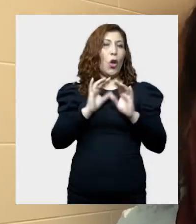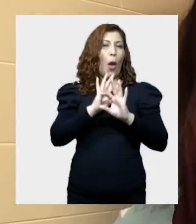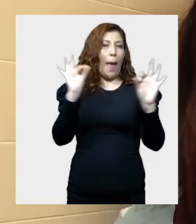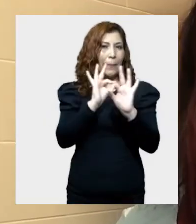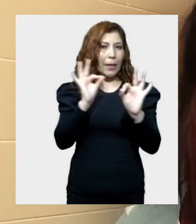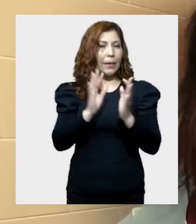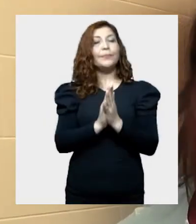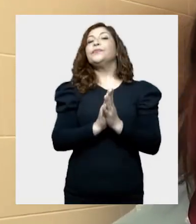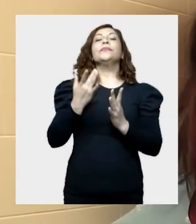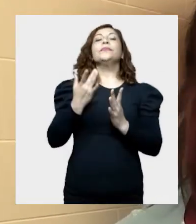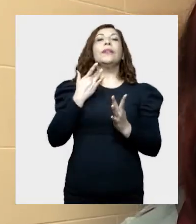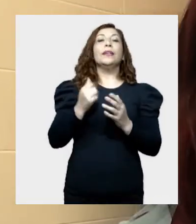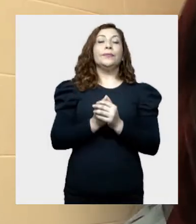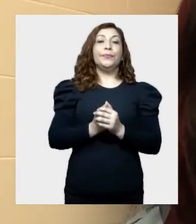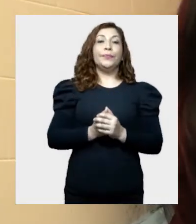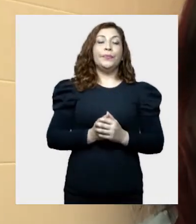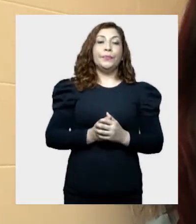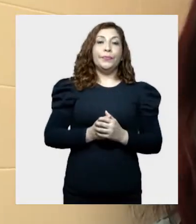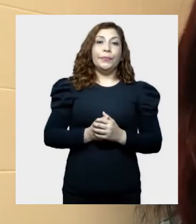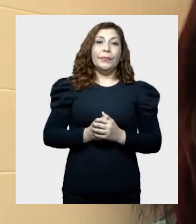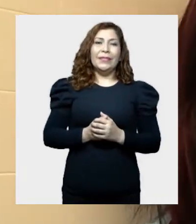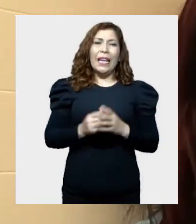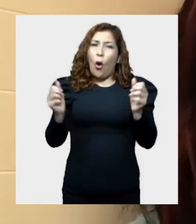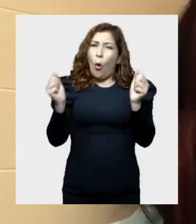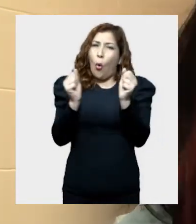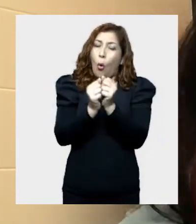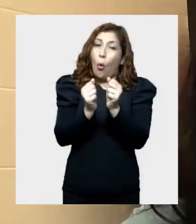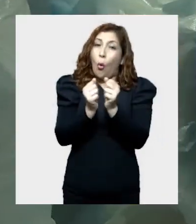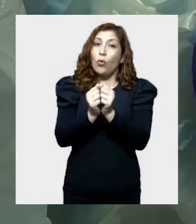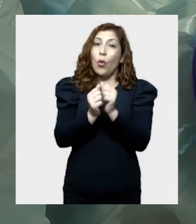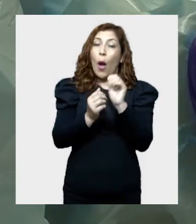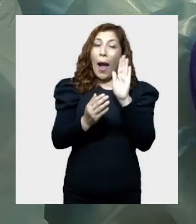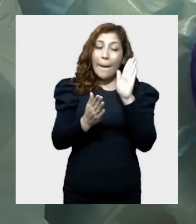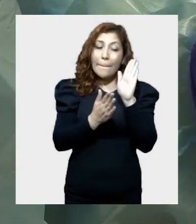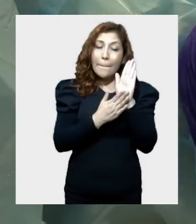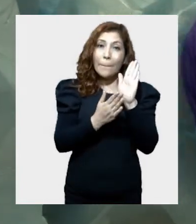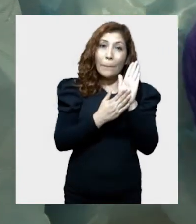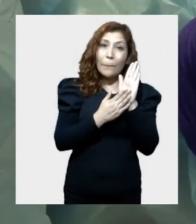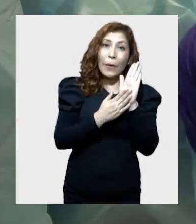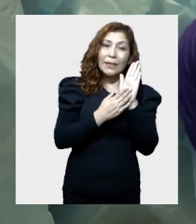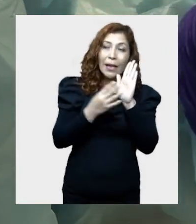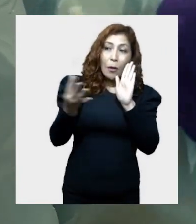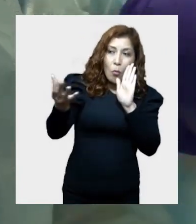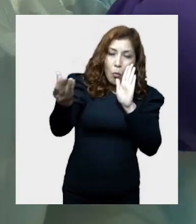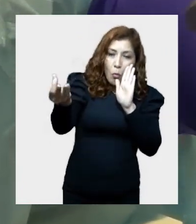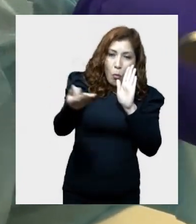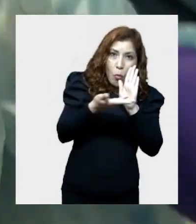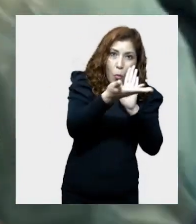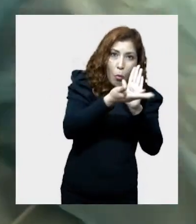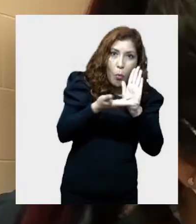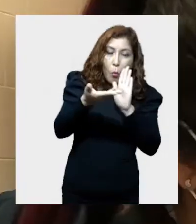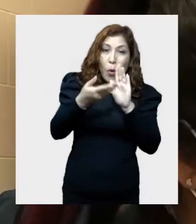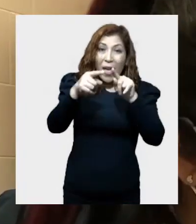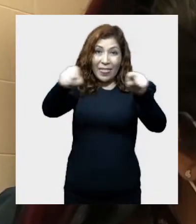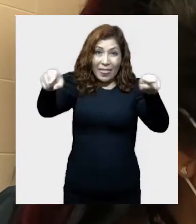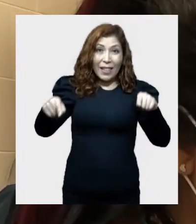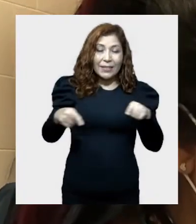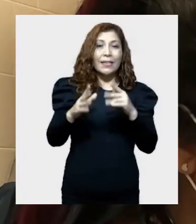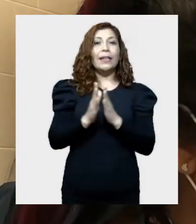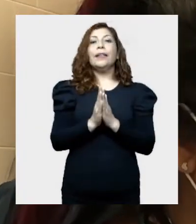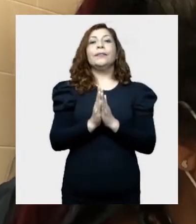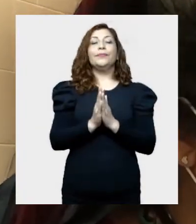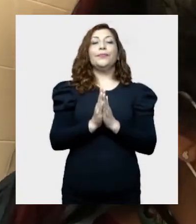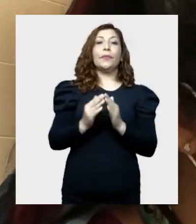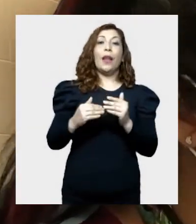explicar que su producción está íntimamente relacionado a las muestras que recibe de las salas de procedimientos y pabellones, tanto